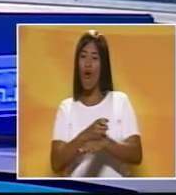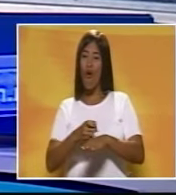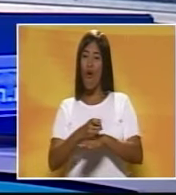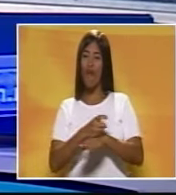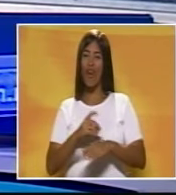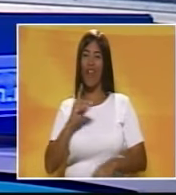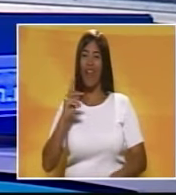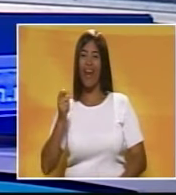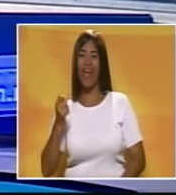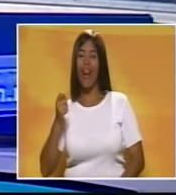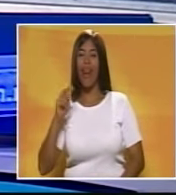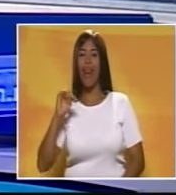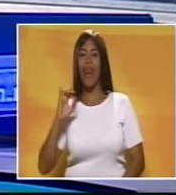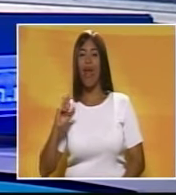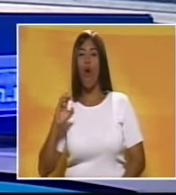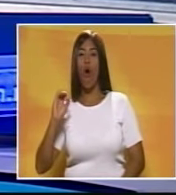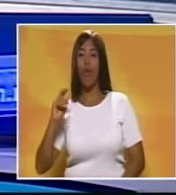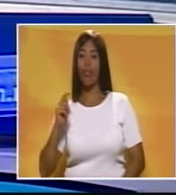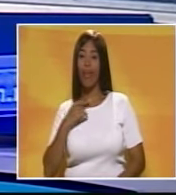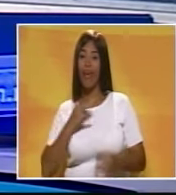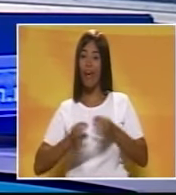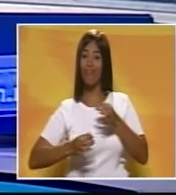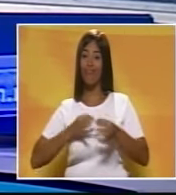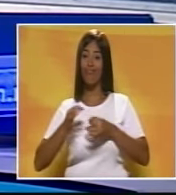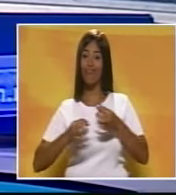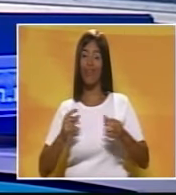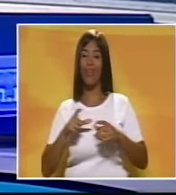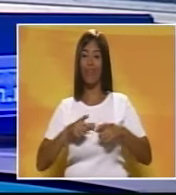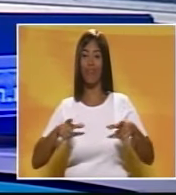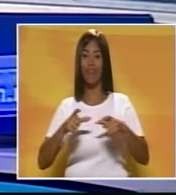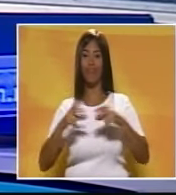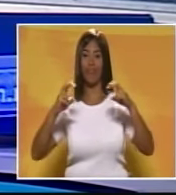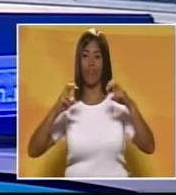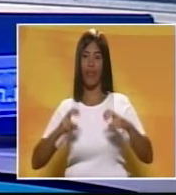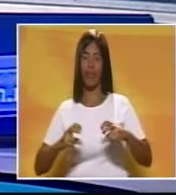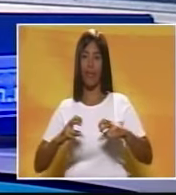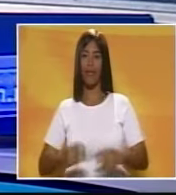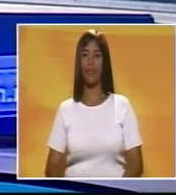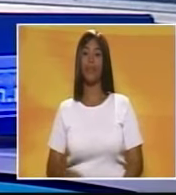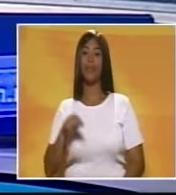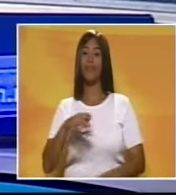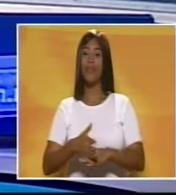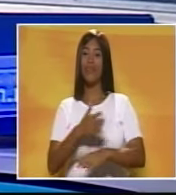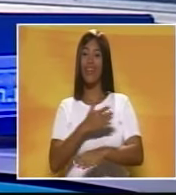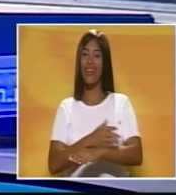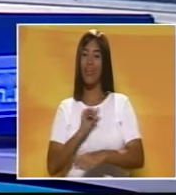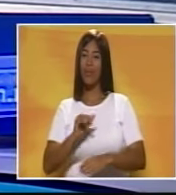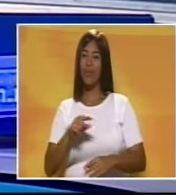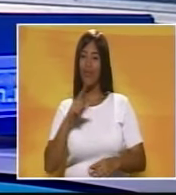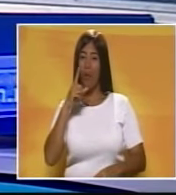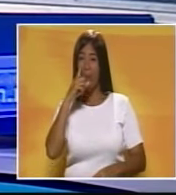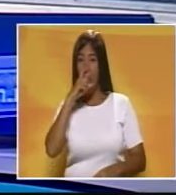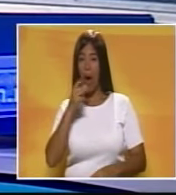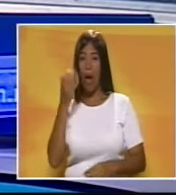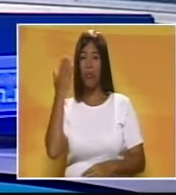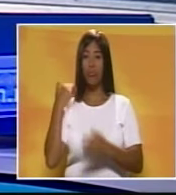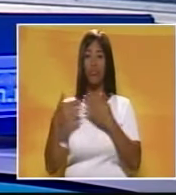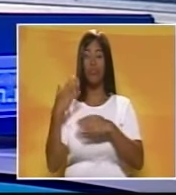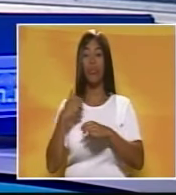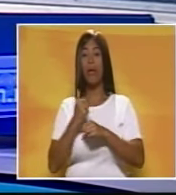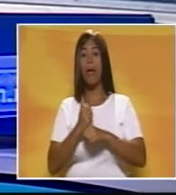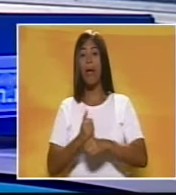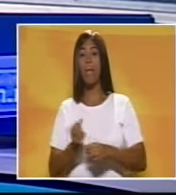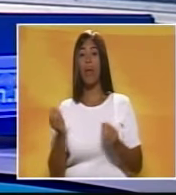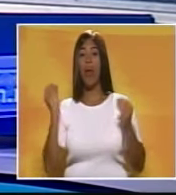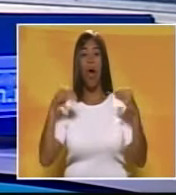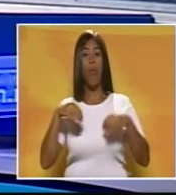la oposición concluyeron la mesa de diálogo para superar la crisis por la que atraviesa el país desde hace casi un año, sin consenso en los temas de